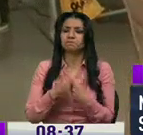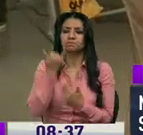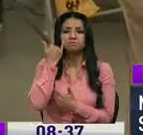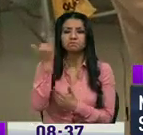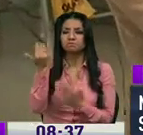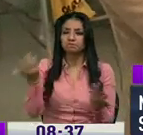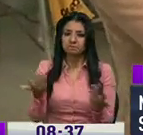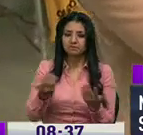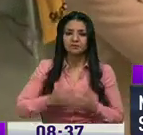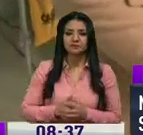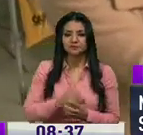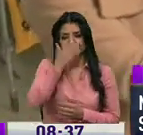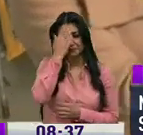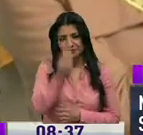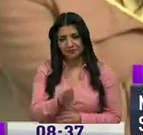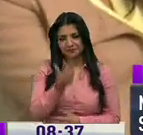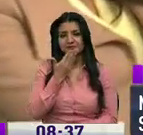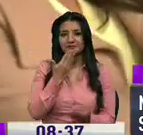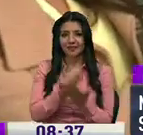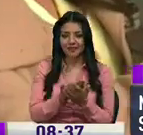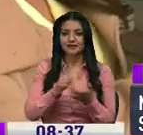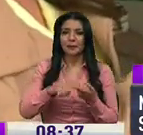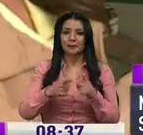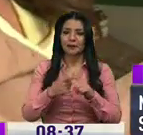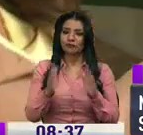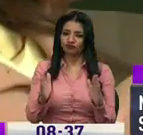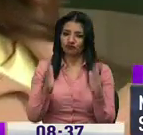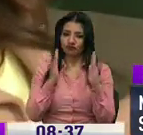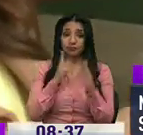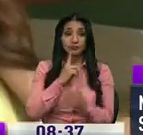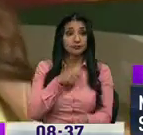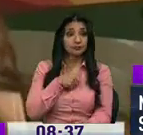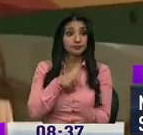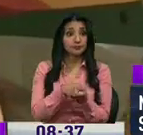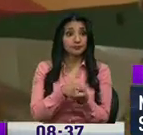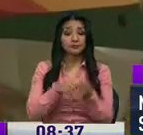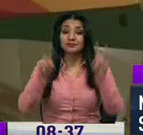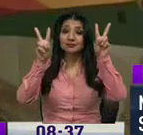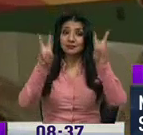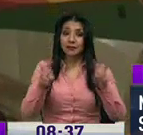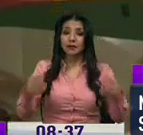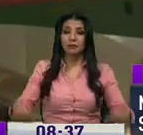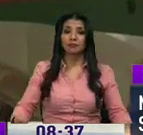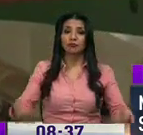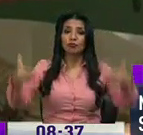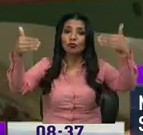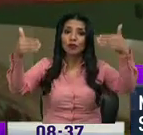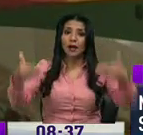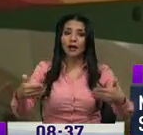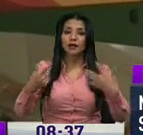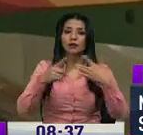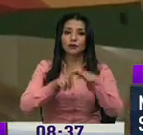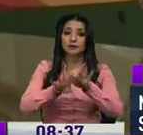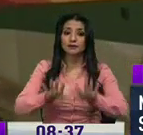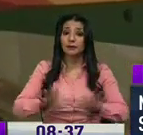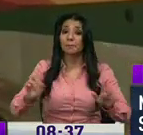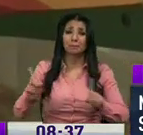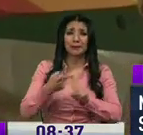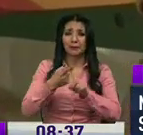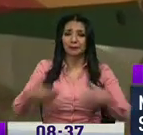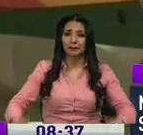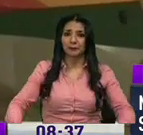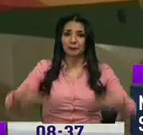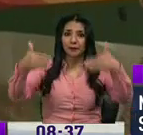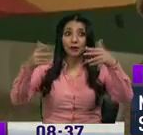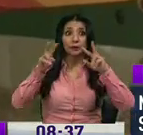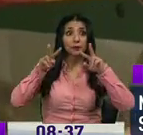iniciativa. Buenos días, muchas gracias, amigos. Sí, estamos colaborando con el tema de murales inclusivos. Este es el primer mural inclusivo donde podemos